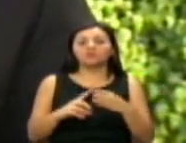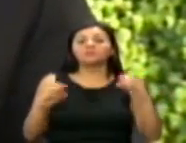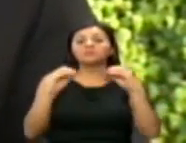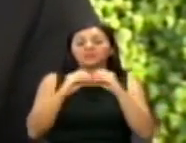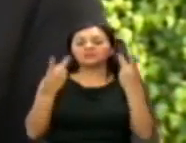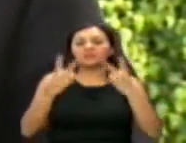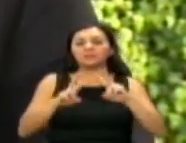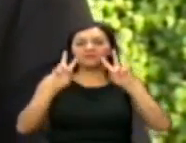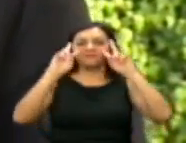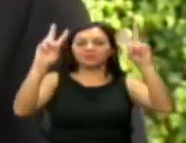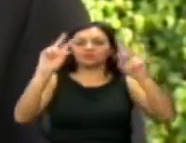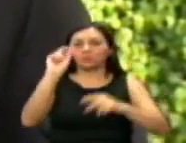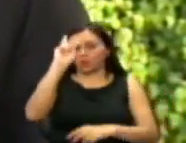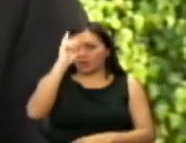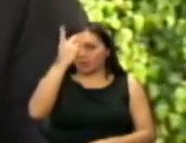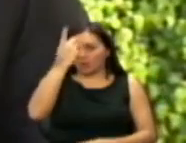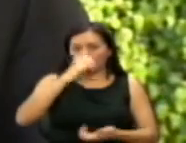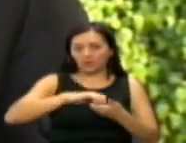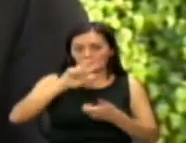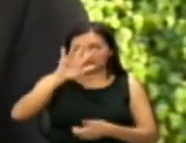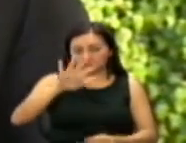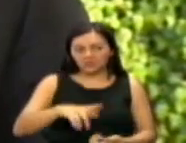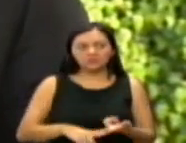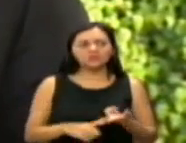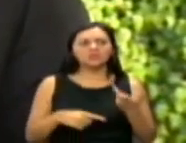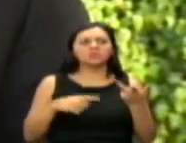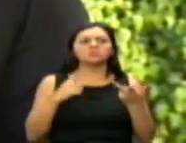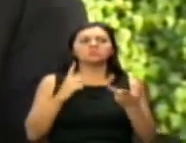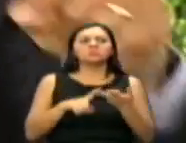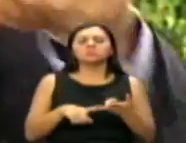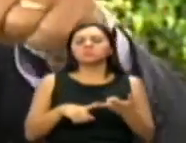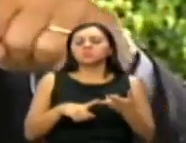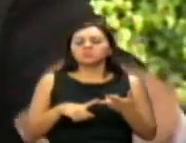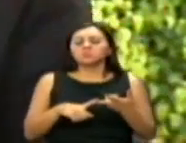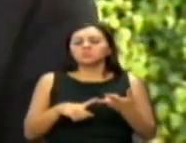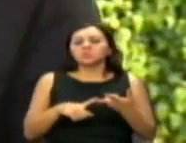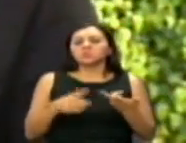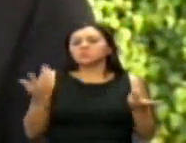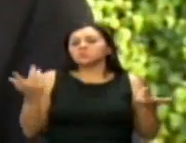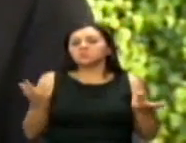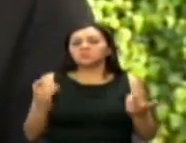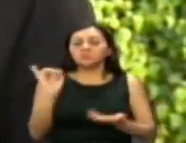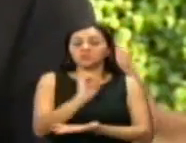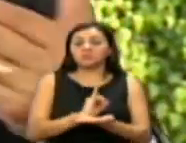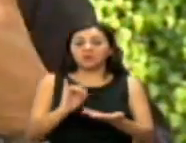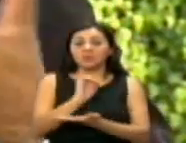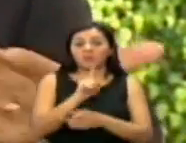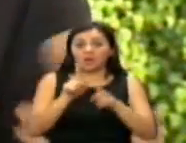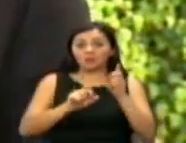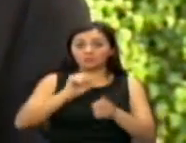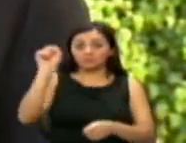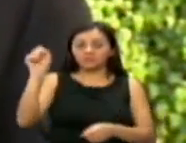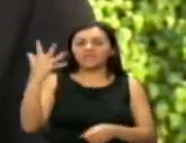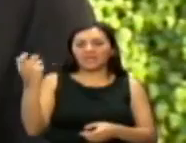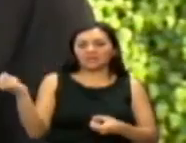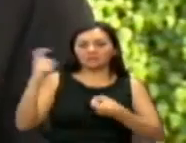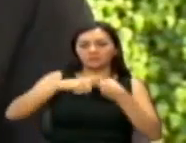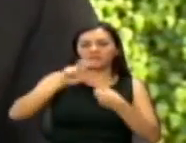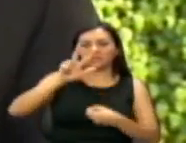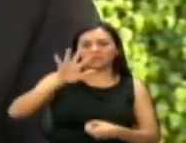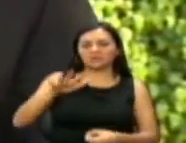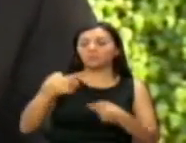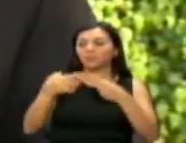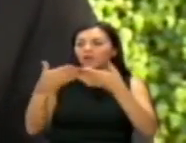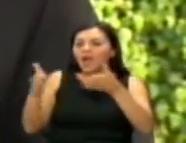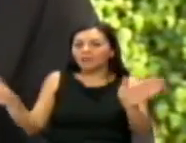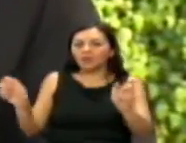de la visión. Muchos de los candidatos a nivel nacional, y aquí en Imbabura también, que vencieron, quisieron correr para Alianza País y no se les